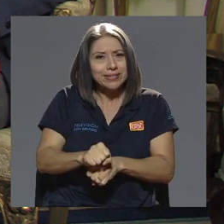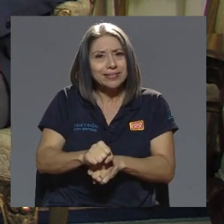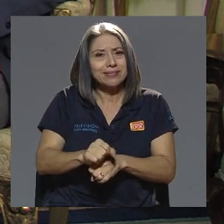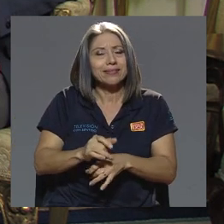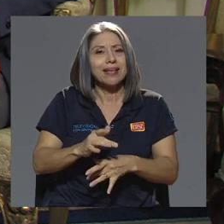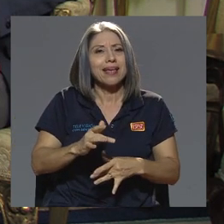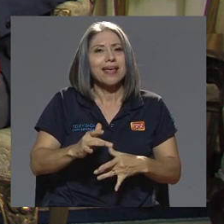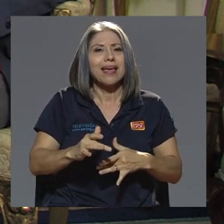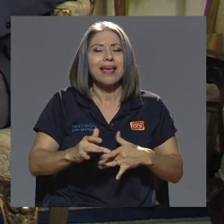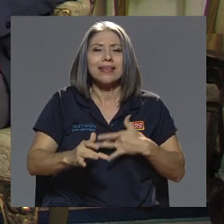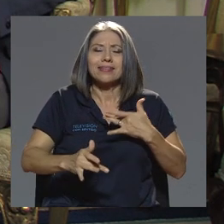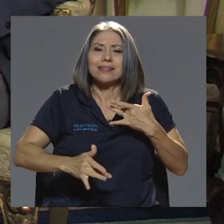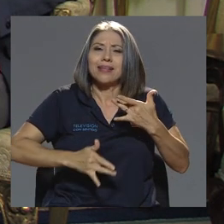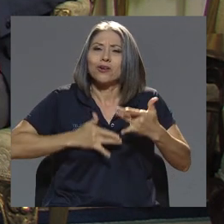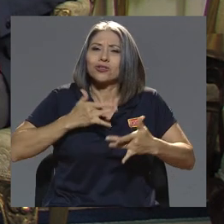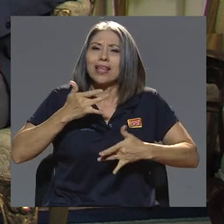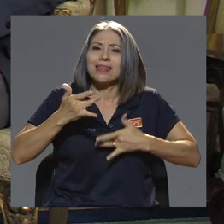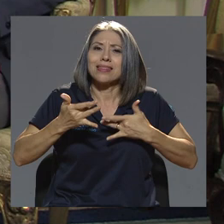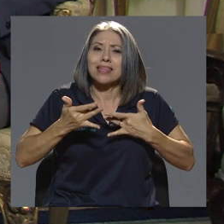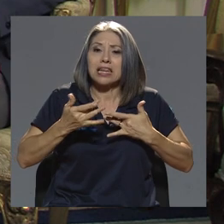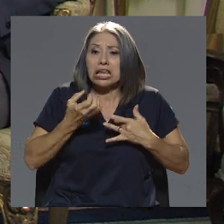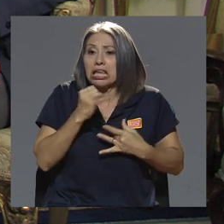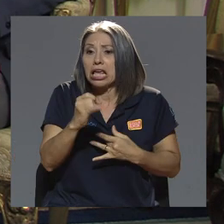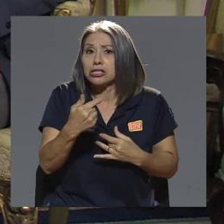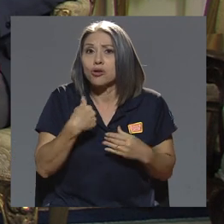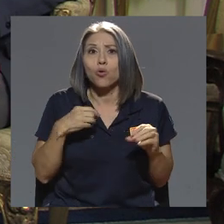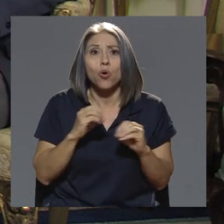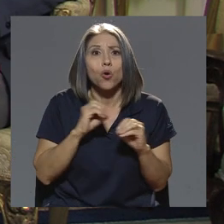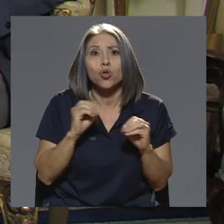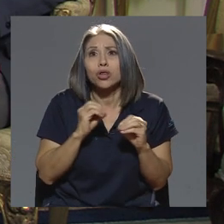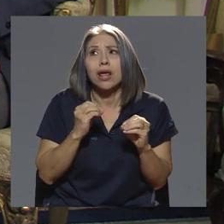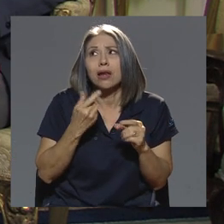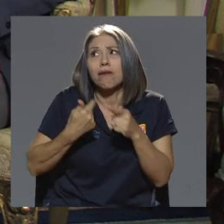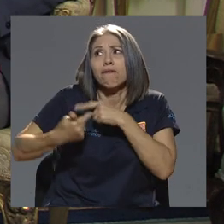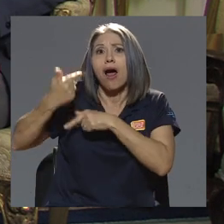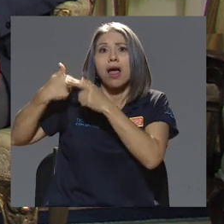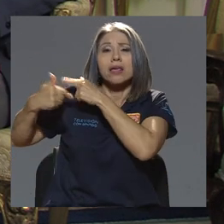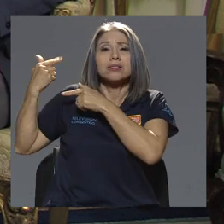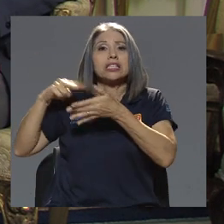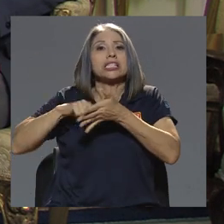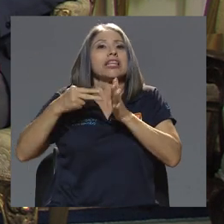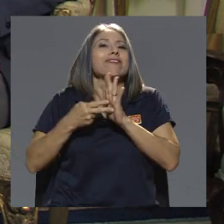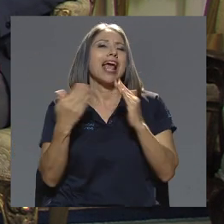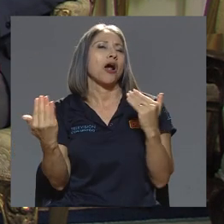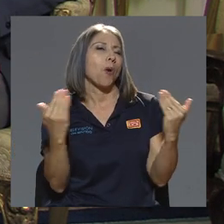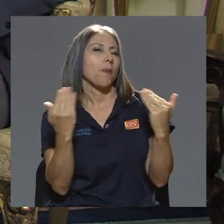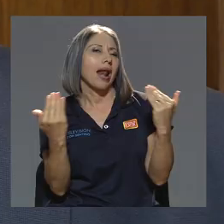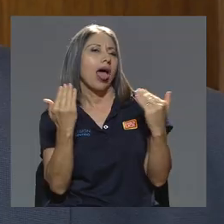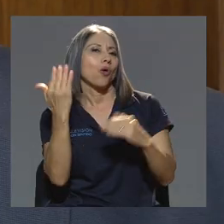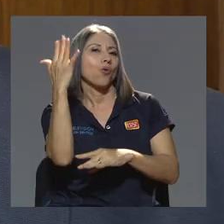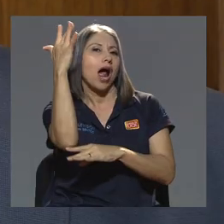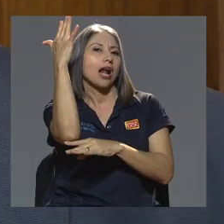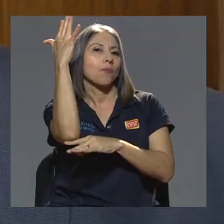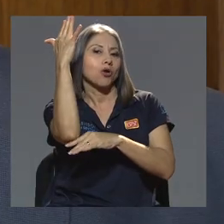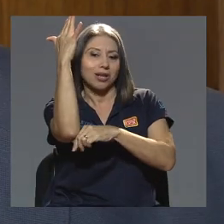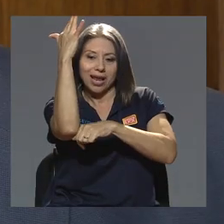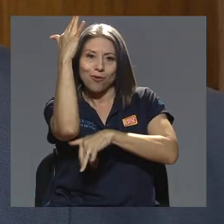hacernos sentir que uno sin raíces, uh-huh, es como un árbol que al primer ventolero se lo lleve el viento.